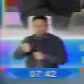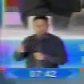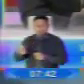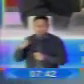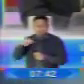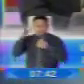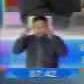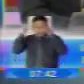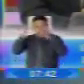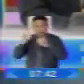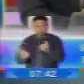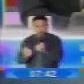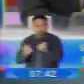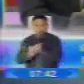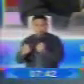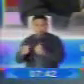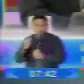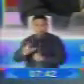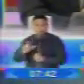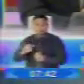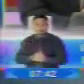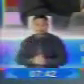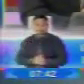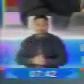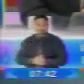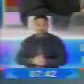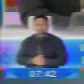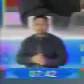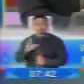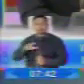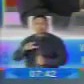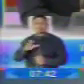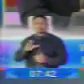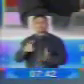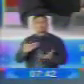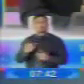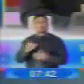generar, como te decía, ingresos. Pero una parte, ¿y cómo lo van a asignar, Juan Fernando?